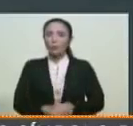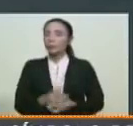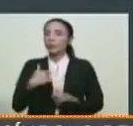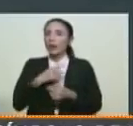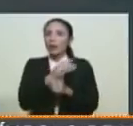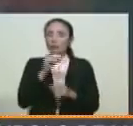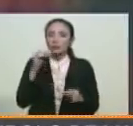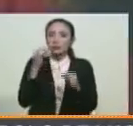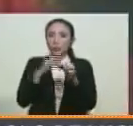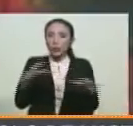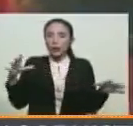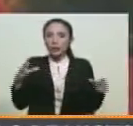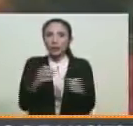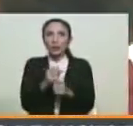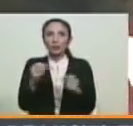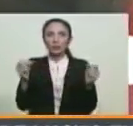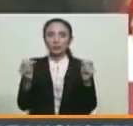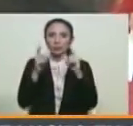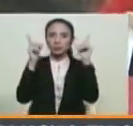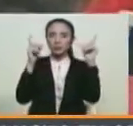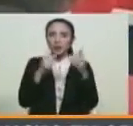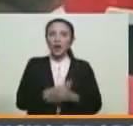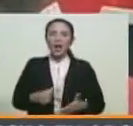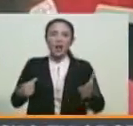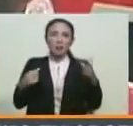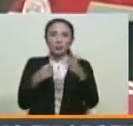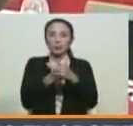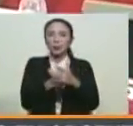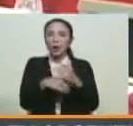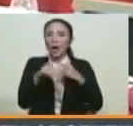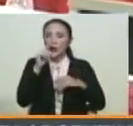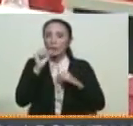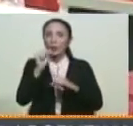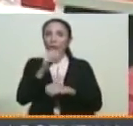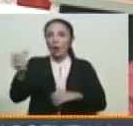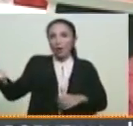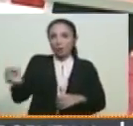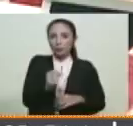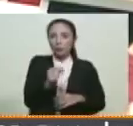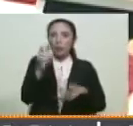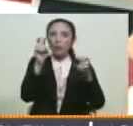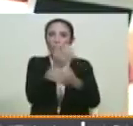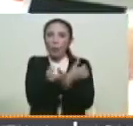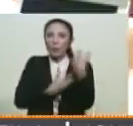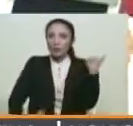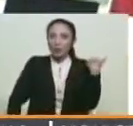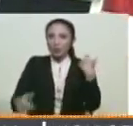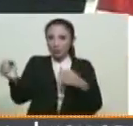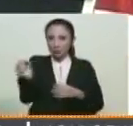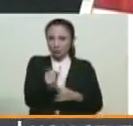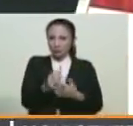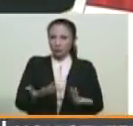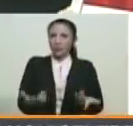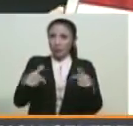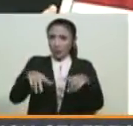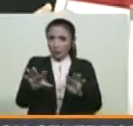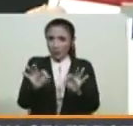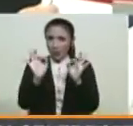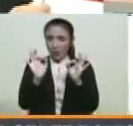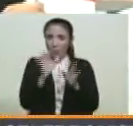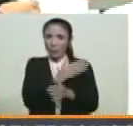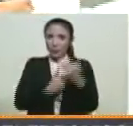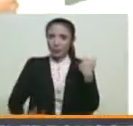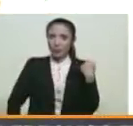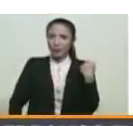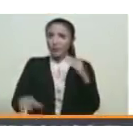aparecen, derrocado Maduro, y ponen a un presidente? ¿Así se elige un presidente en Venezuela? ¿Eso